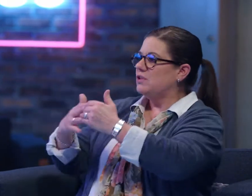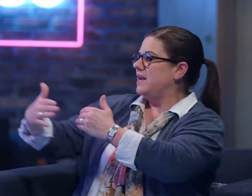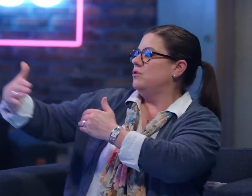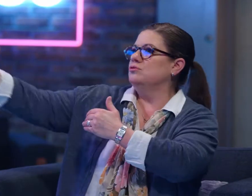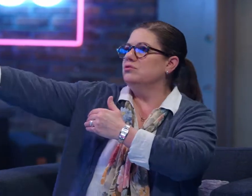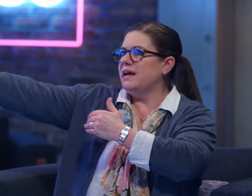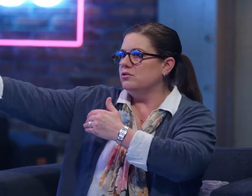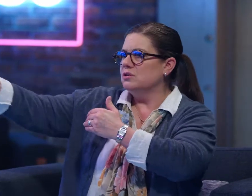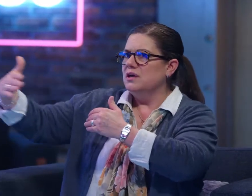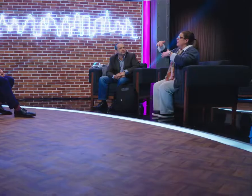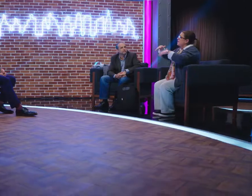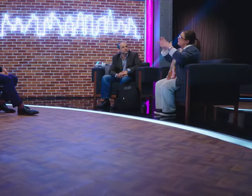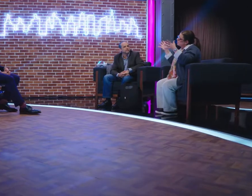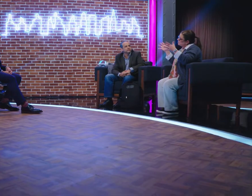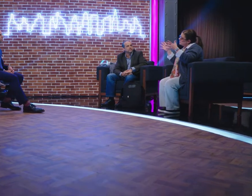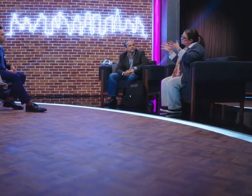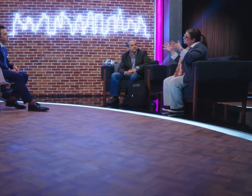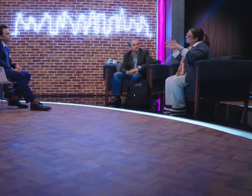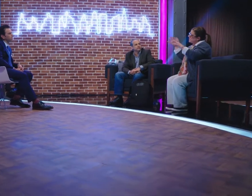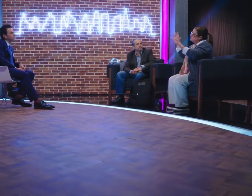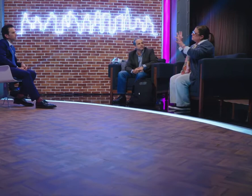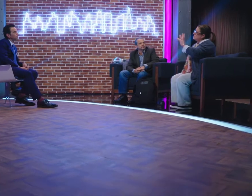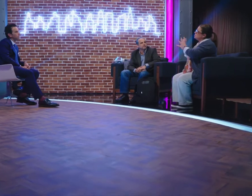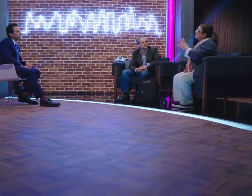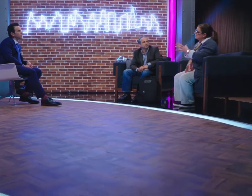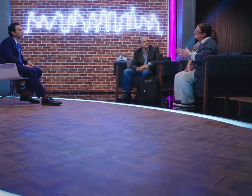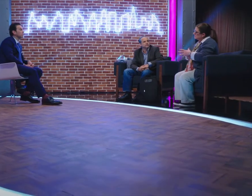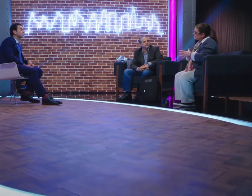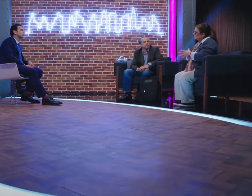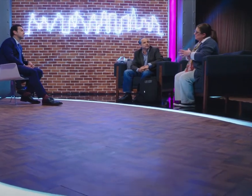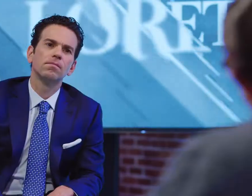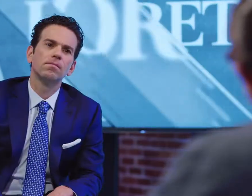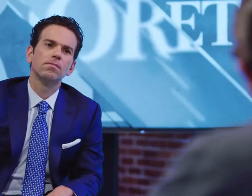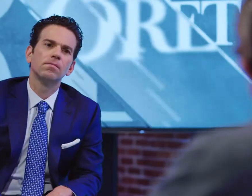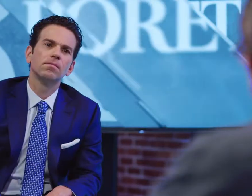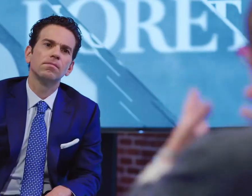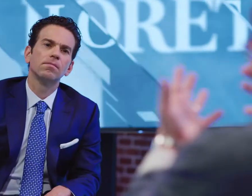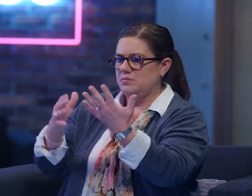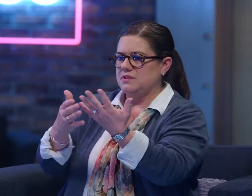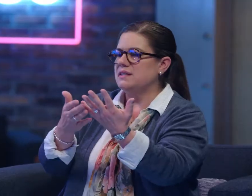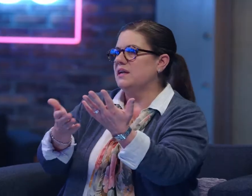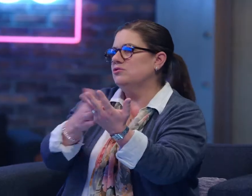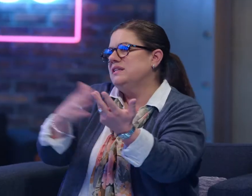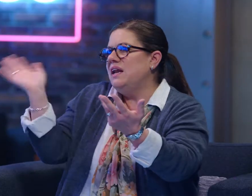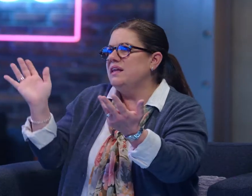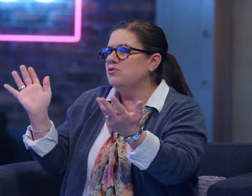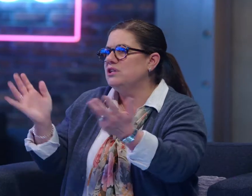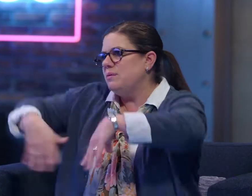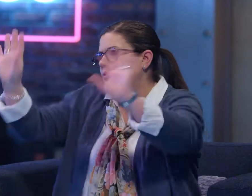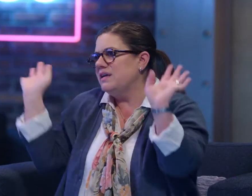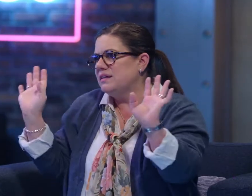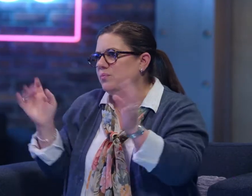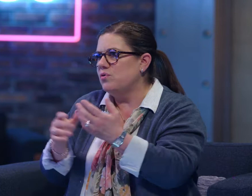Empieza a contener los contagios. El peor error de todos, entonces, se hizo en la fase 3, que fue decir, bueno, se descartó, Centinela